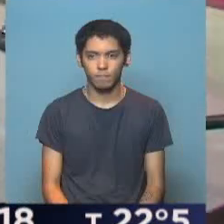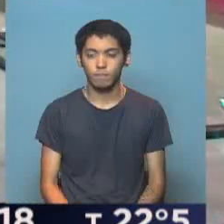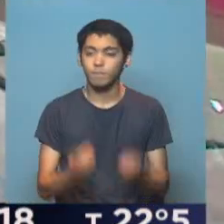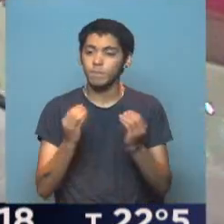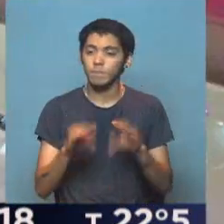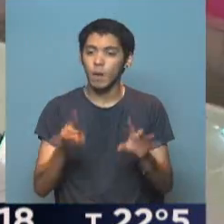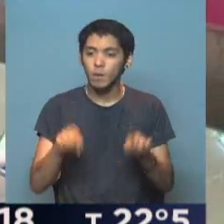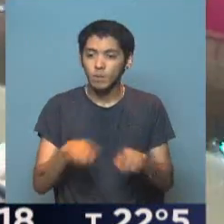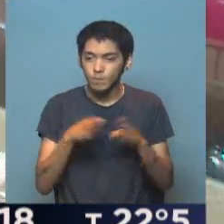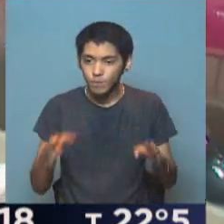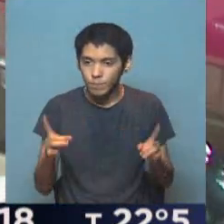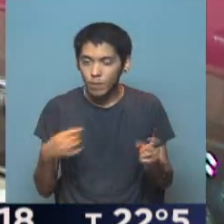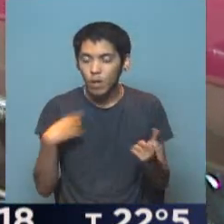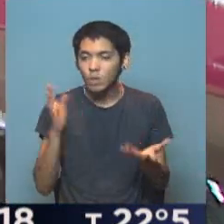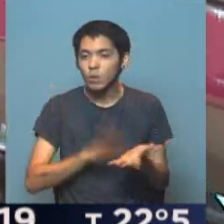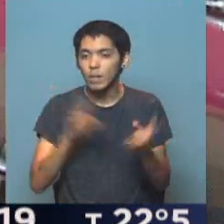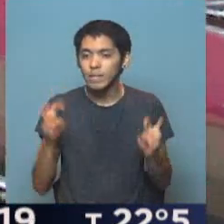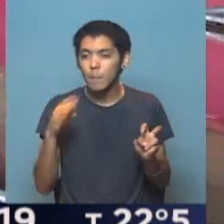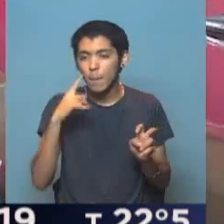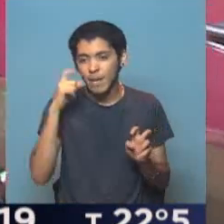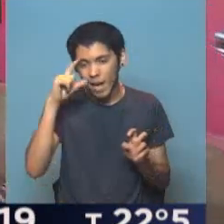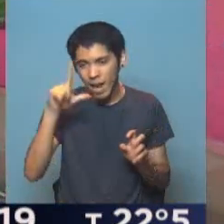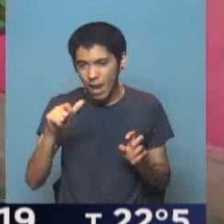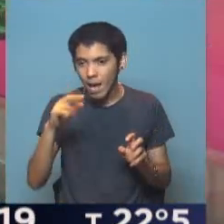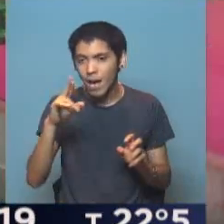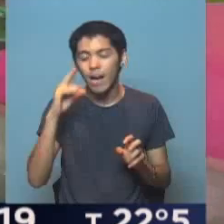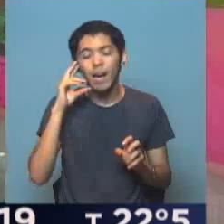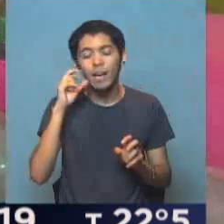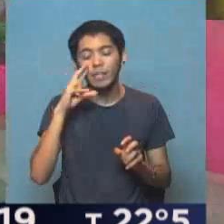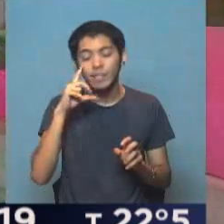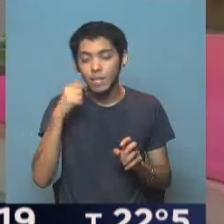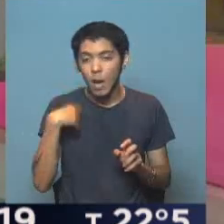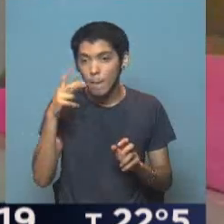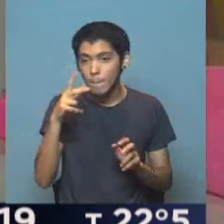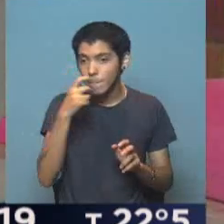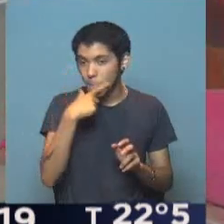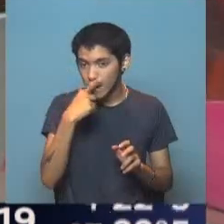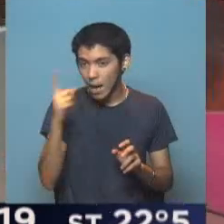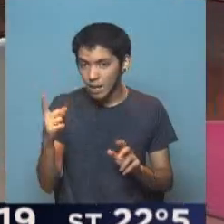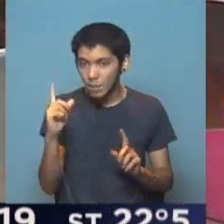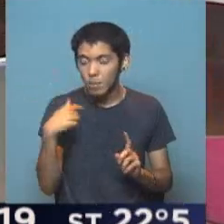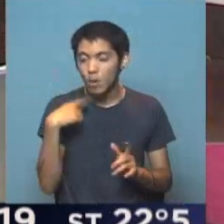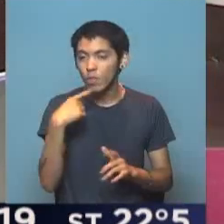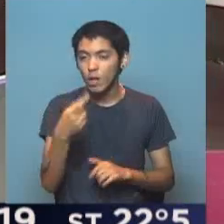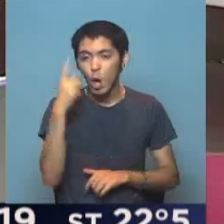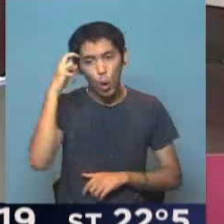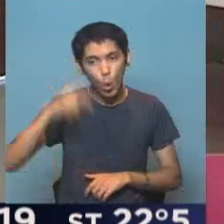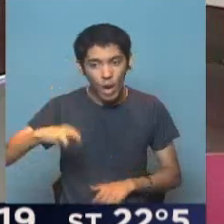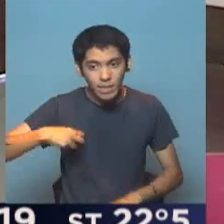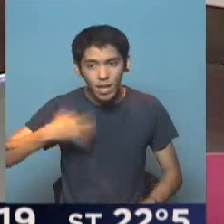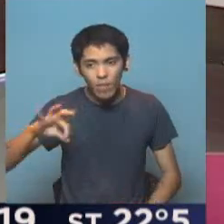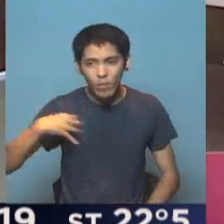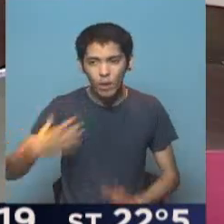Comenzamos este bloque ocupándonos del femicidio de Micaela García. El presidente Mauricio Macri dijo que el juez Carlos Rossi debe